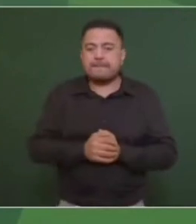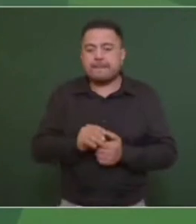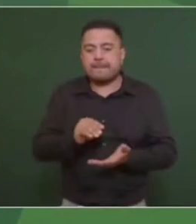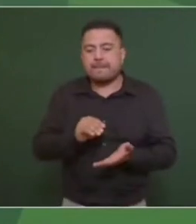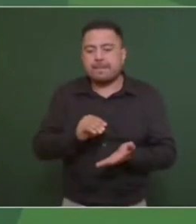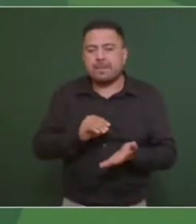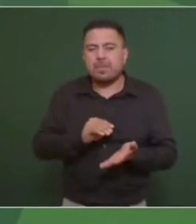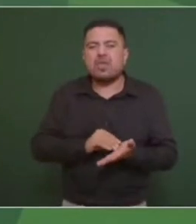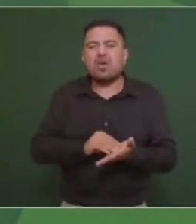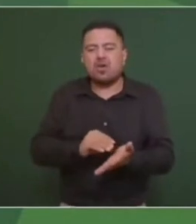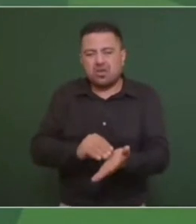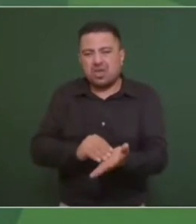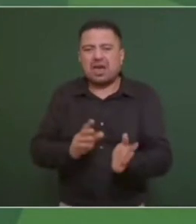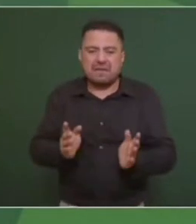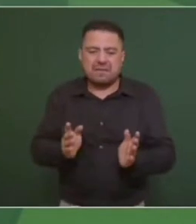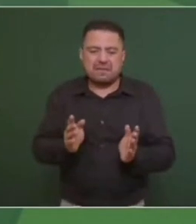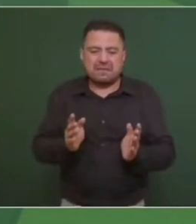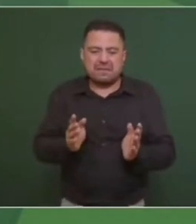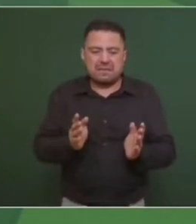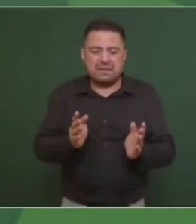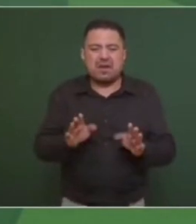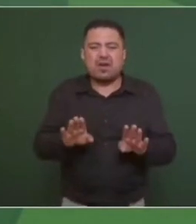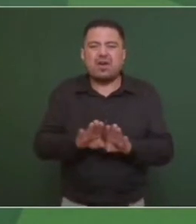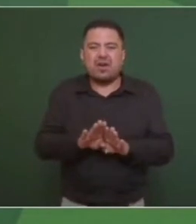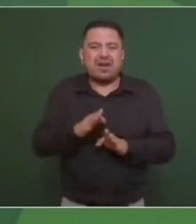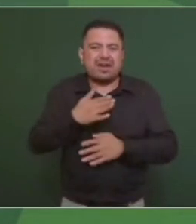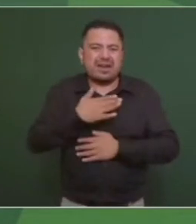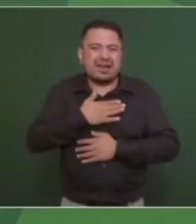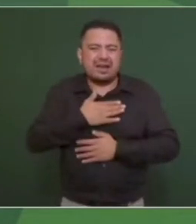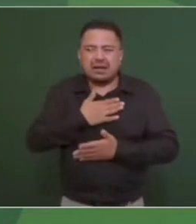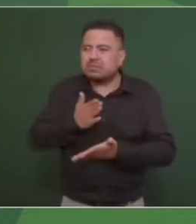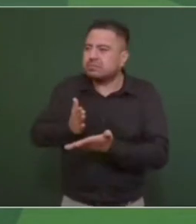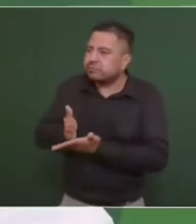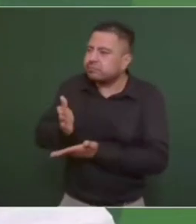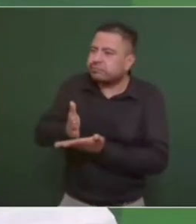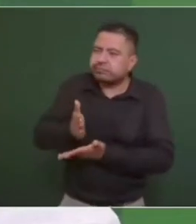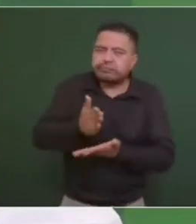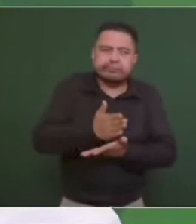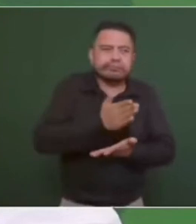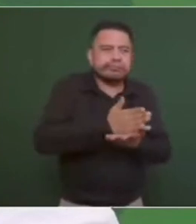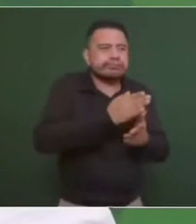todavía como yo ando recorriendo el país